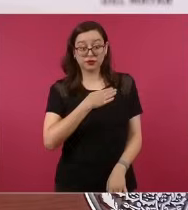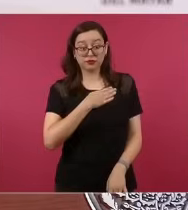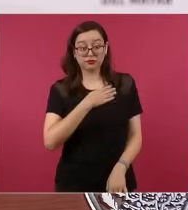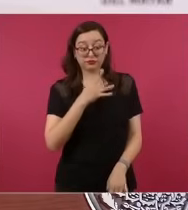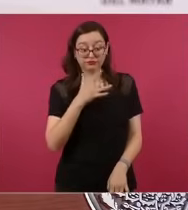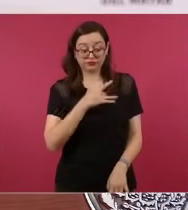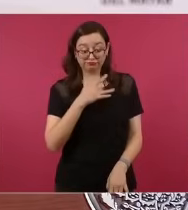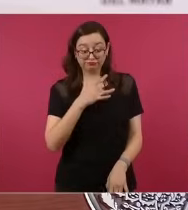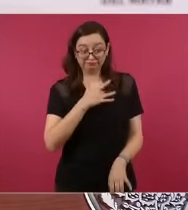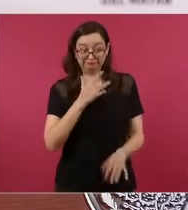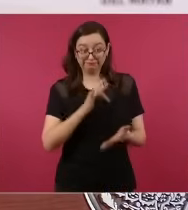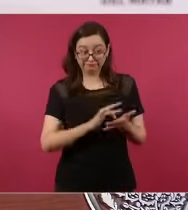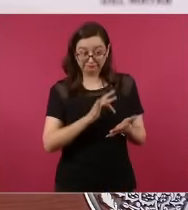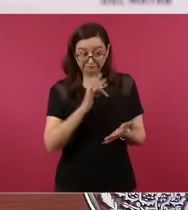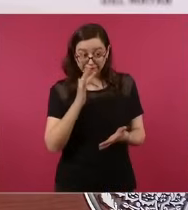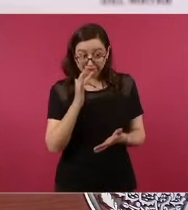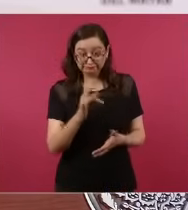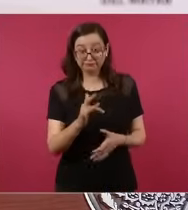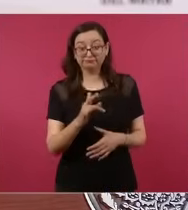agradecido.